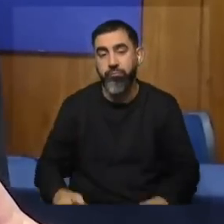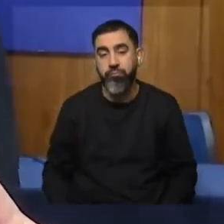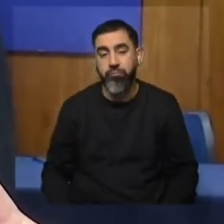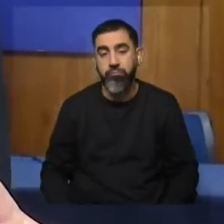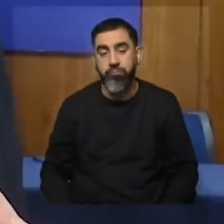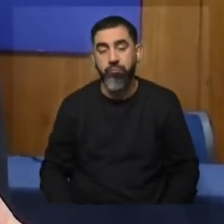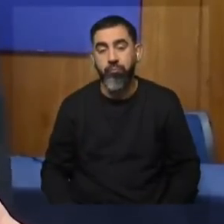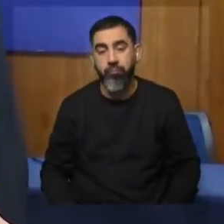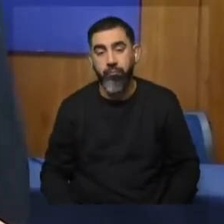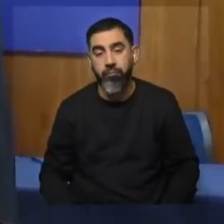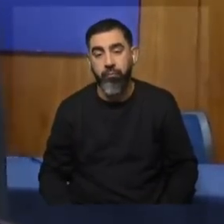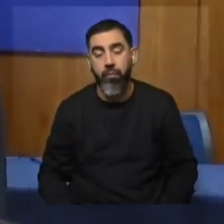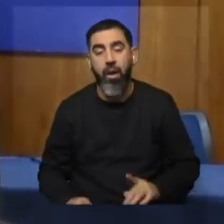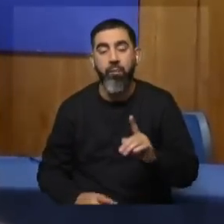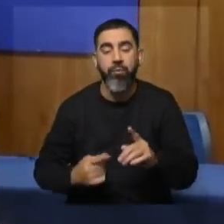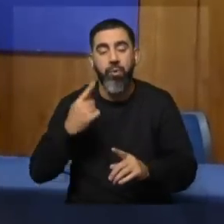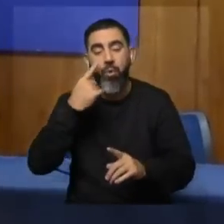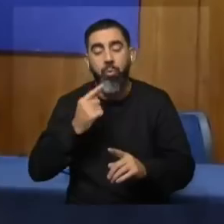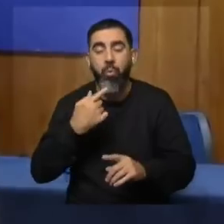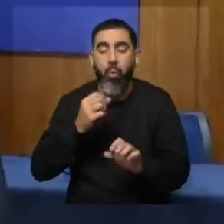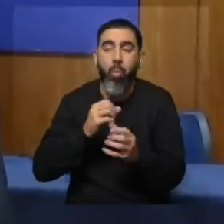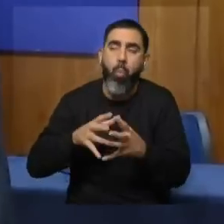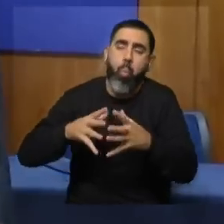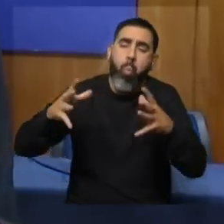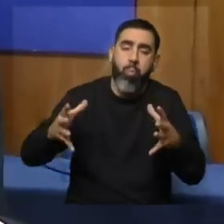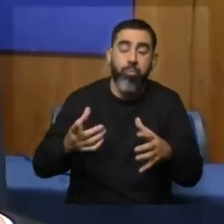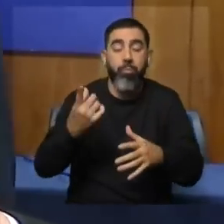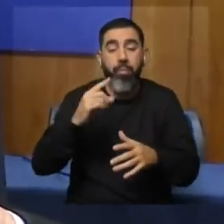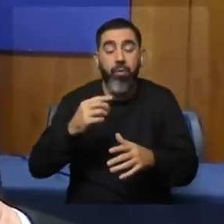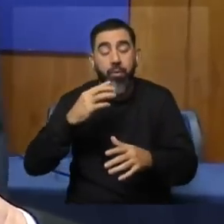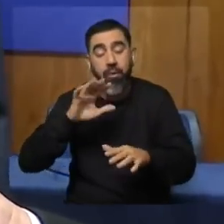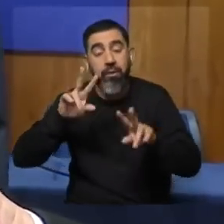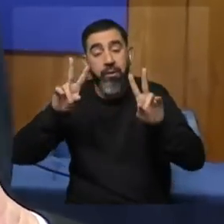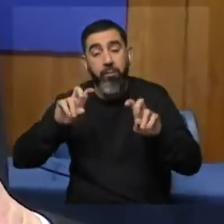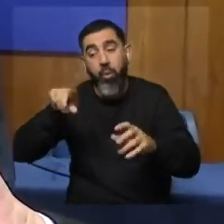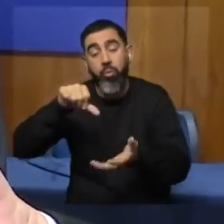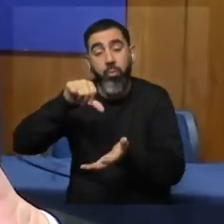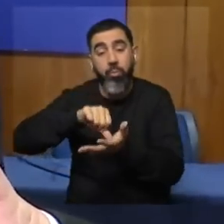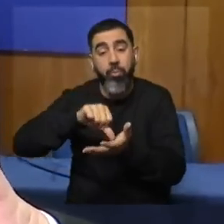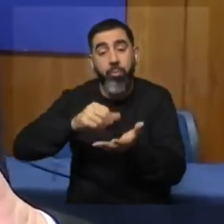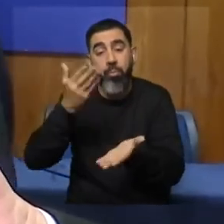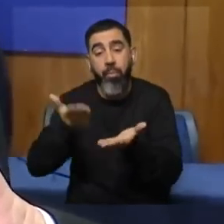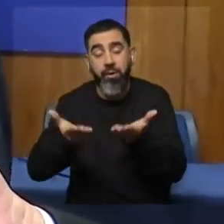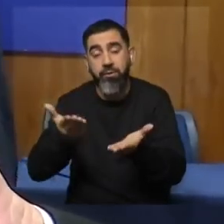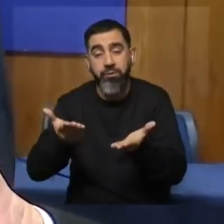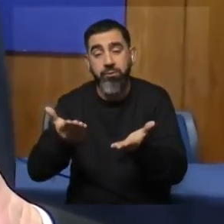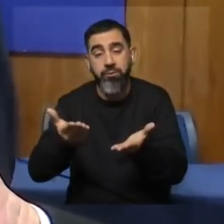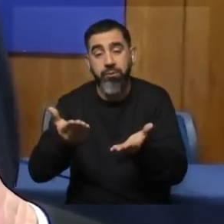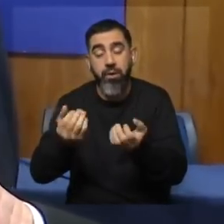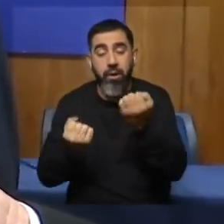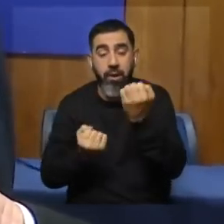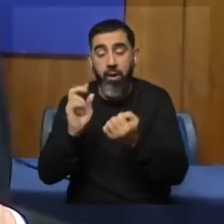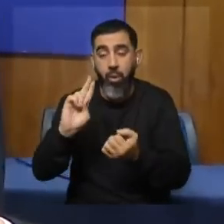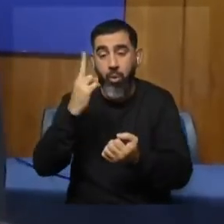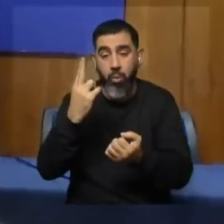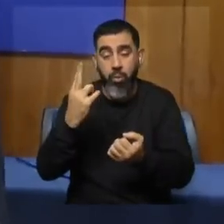incluso porque a veces cuando se ponen cifras absolutas pueden parecer muy grandes en términos relativos a otros países la rentabilidades en Uruguay